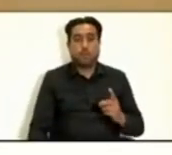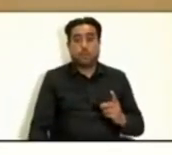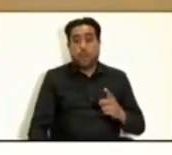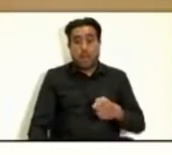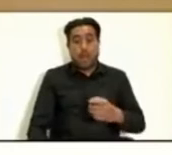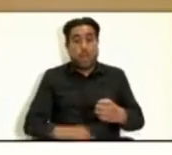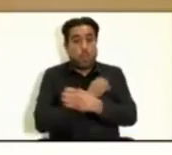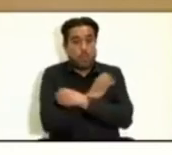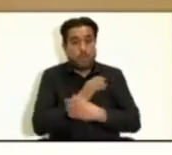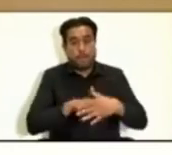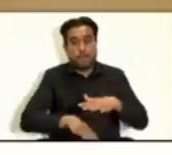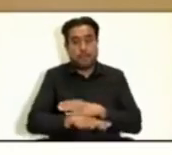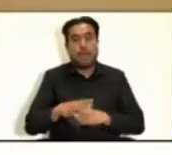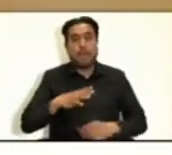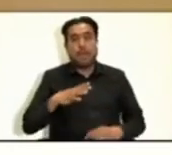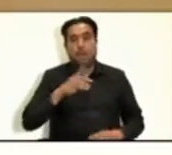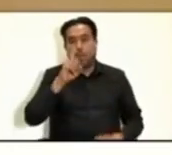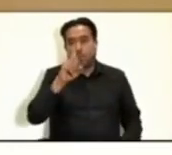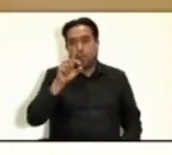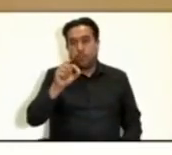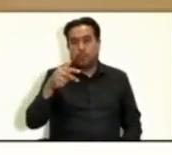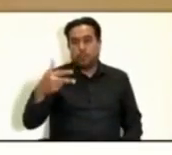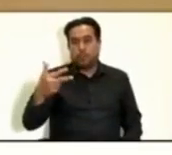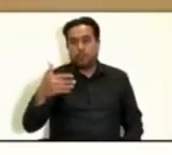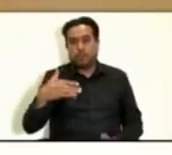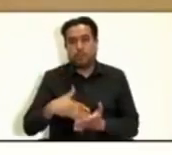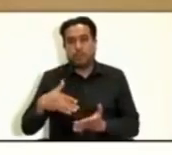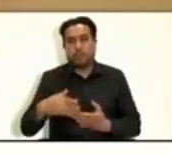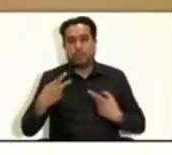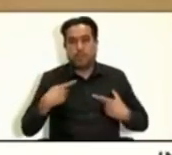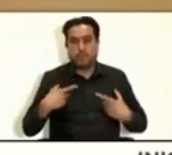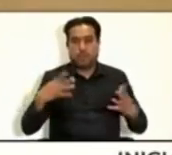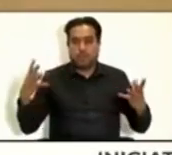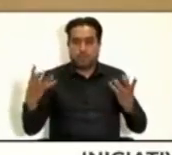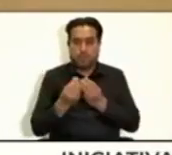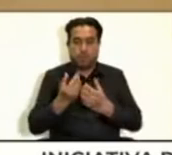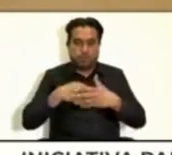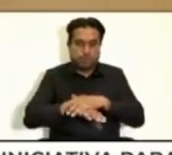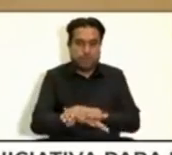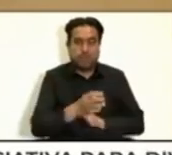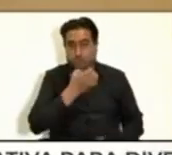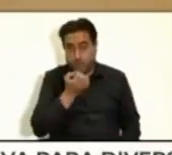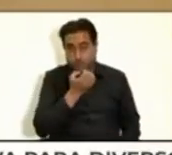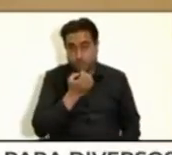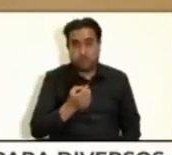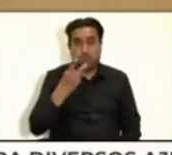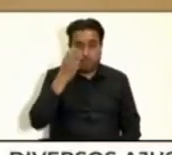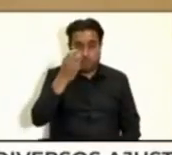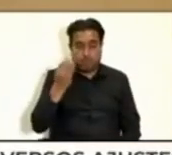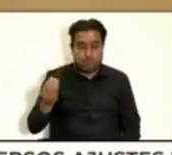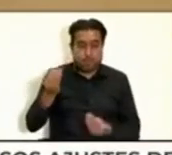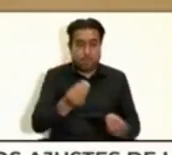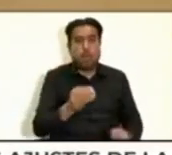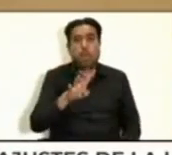básica se contaba con la matrícula de 1.13 millones de estudiantes de esta manera otorgaron una beca de